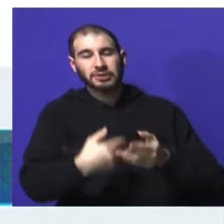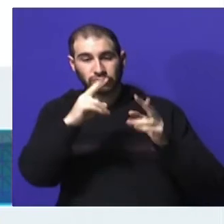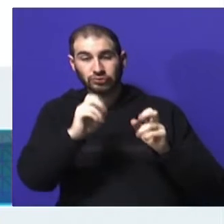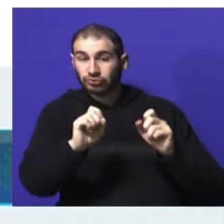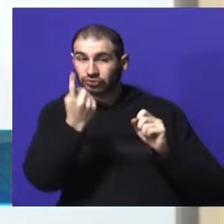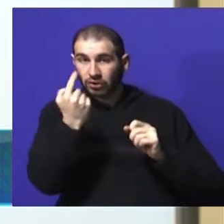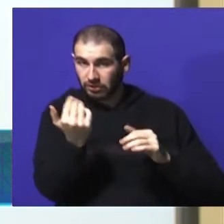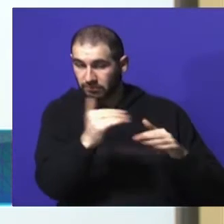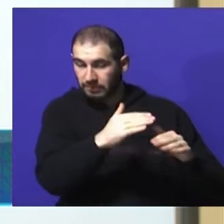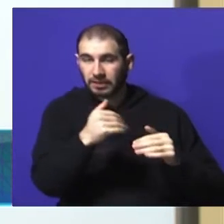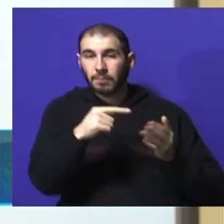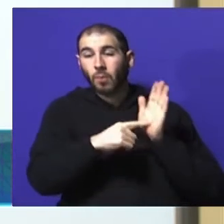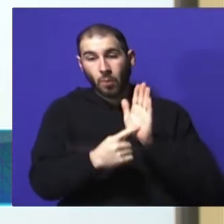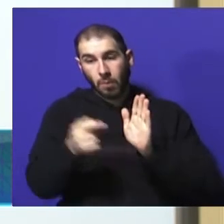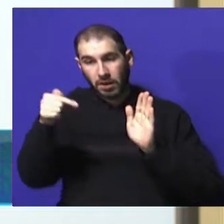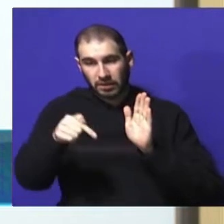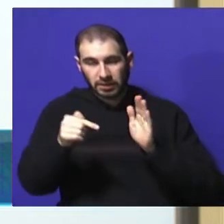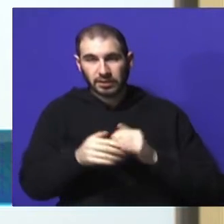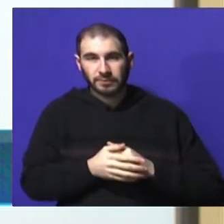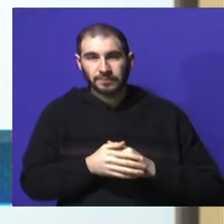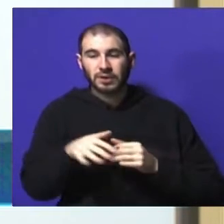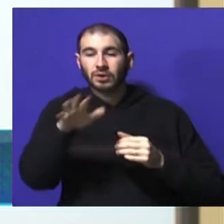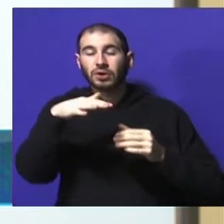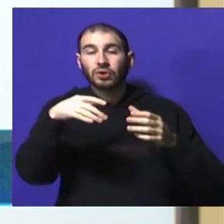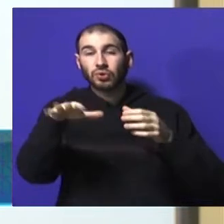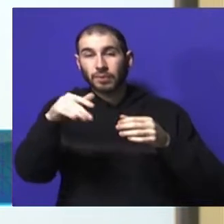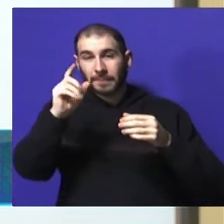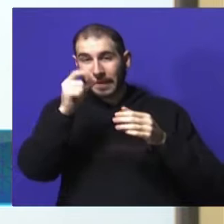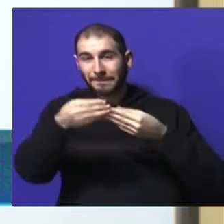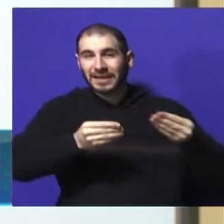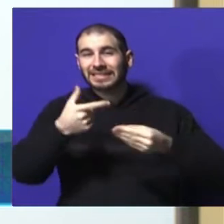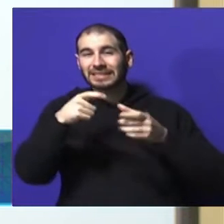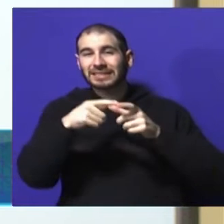independiente mostrara que San Jorge era